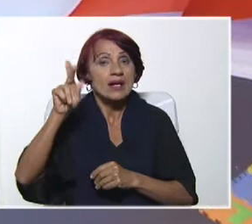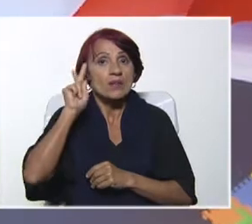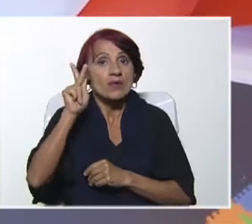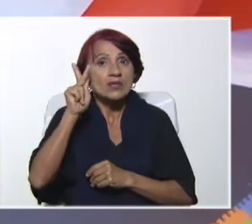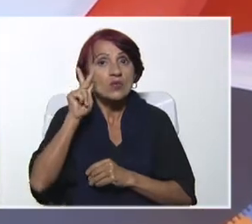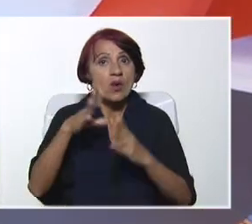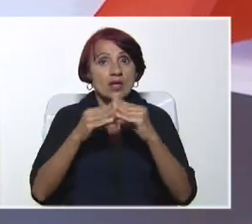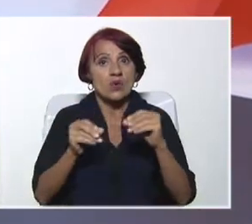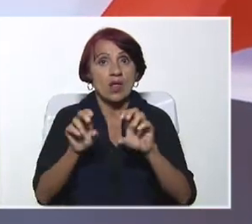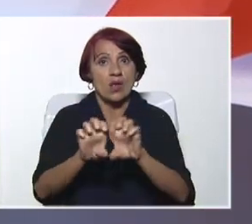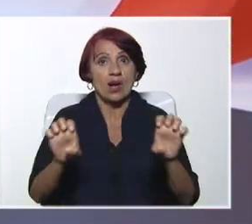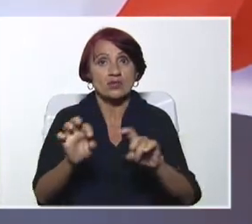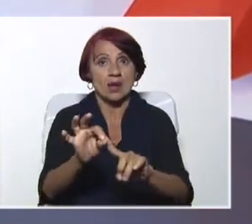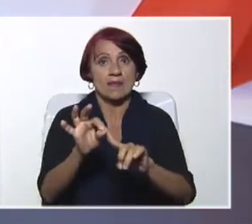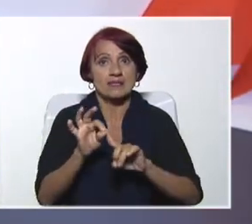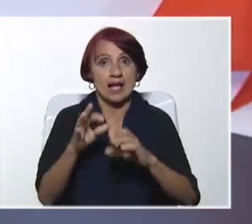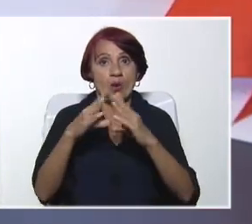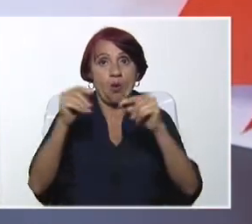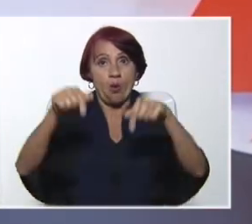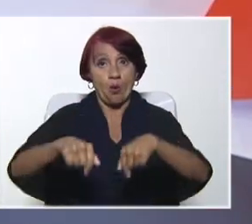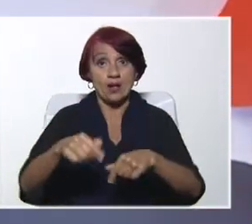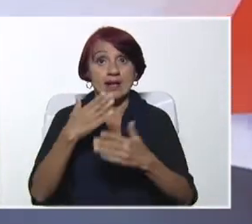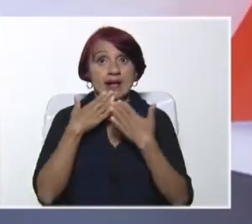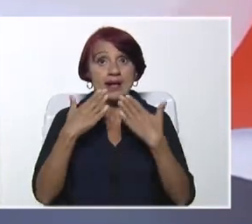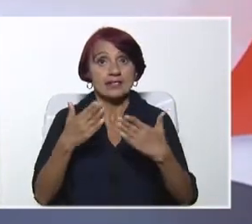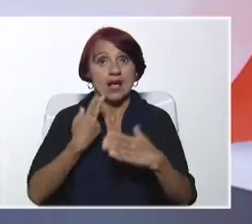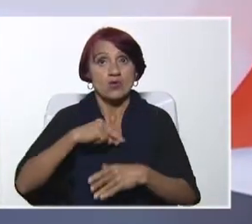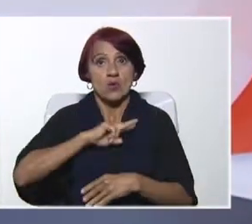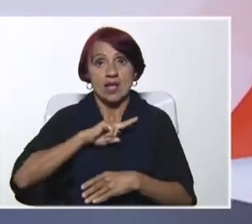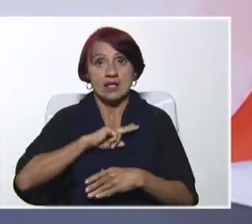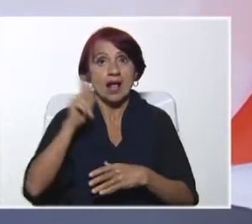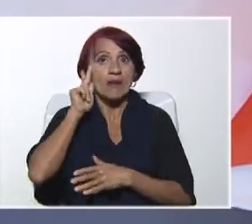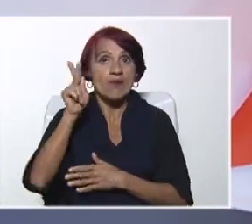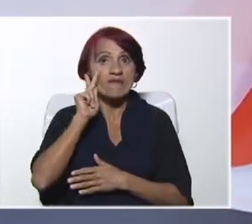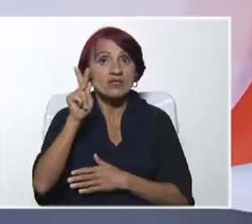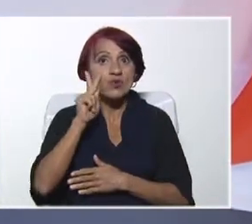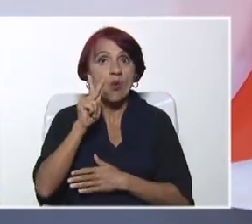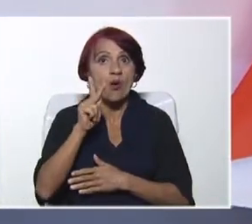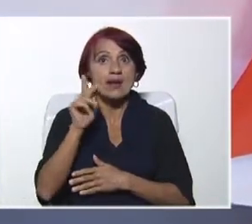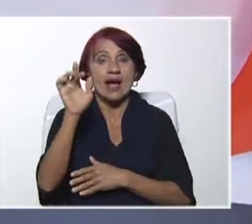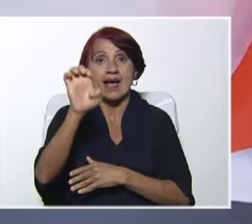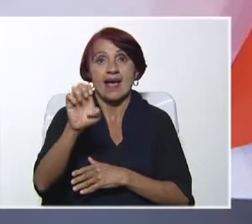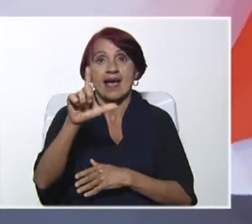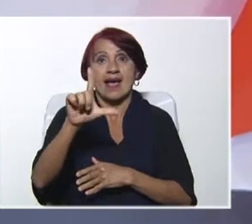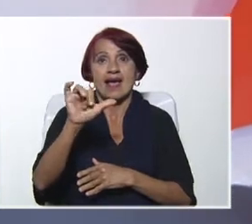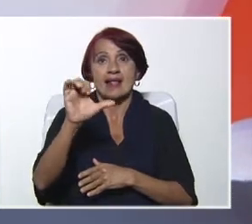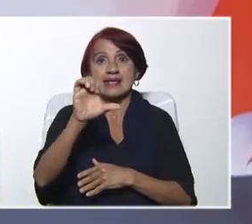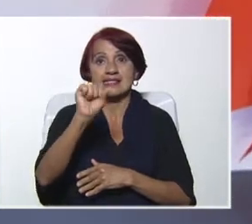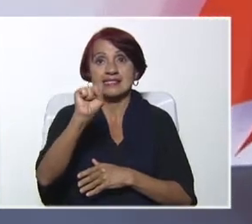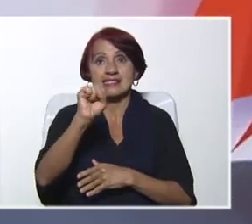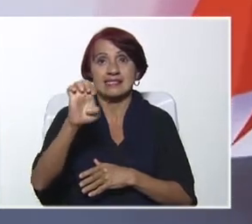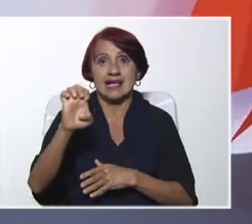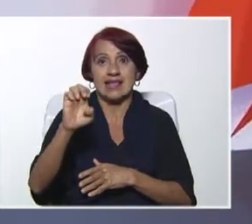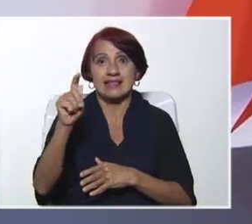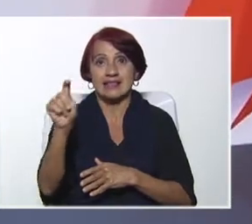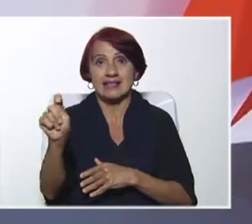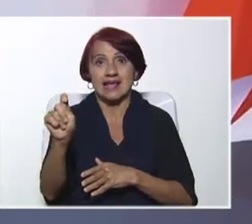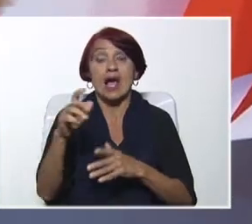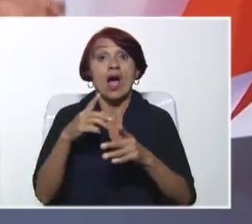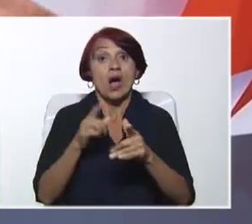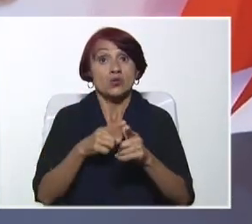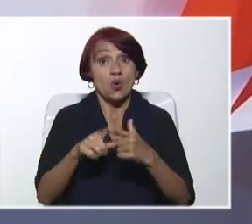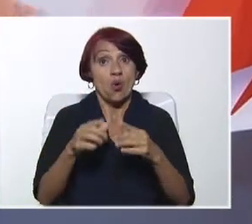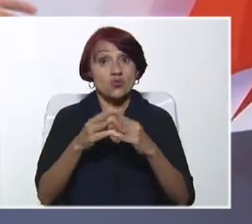modalidad de educación especial, esta vez gracias a nuestra profesora Eliseti de Gouveia. Sin olvidar